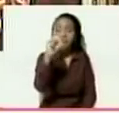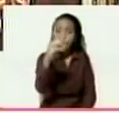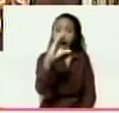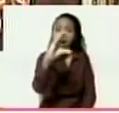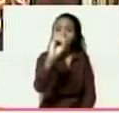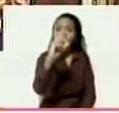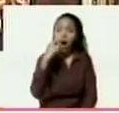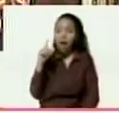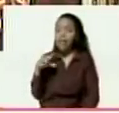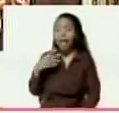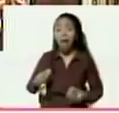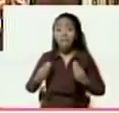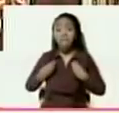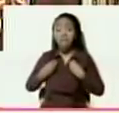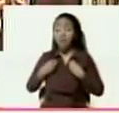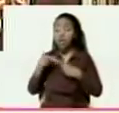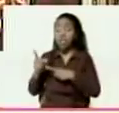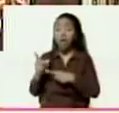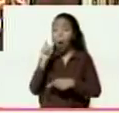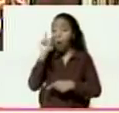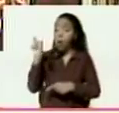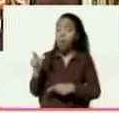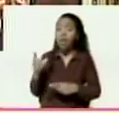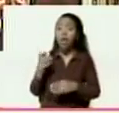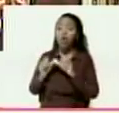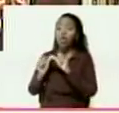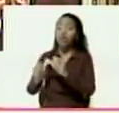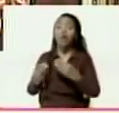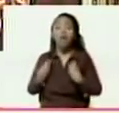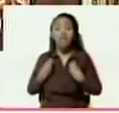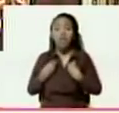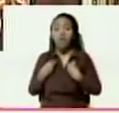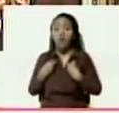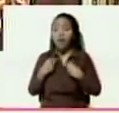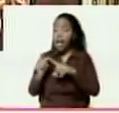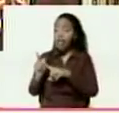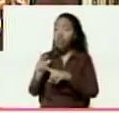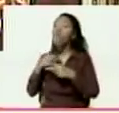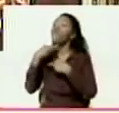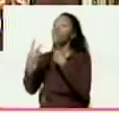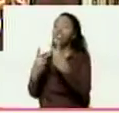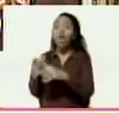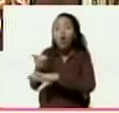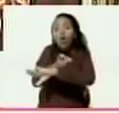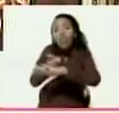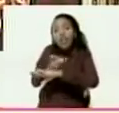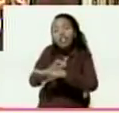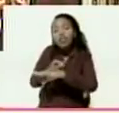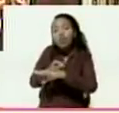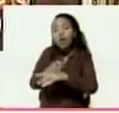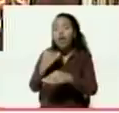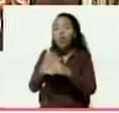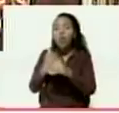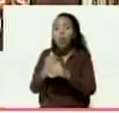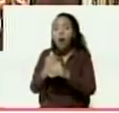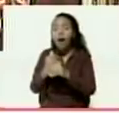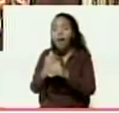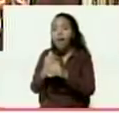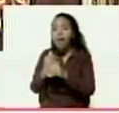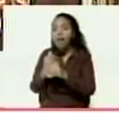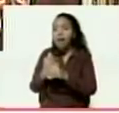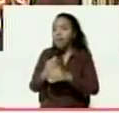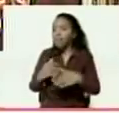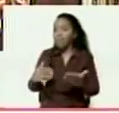Creen, la derecha española actúa como que Franco está vivo. Y ellos son los voceros de un gobierno franquista. Y entonces, si va